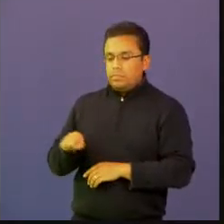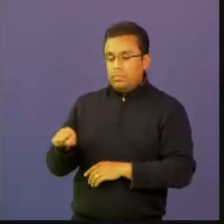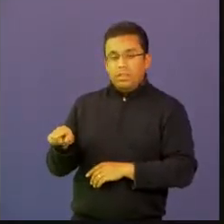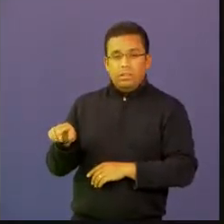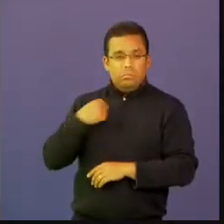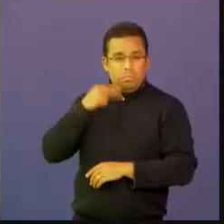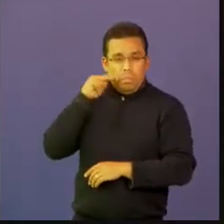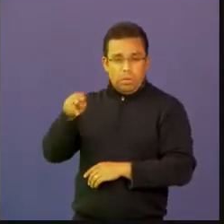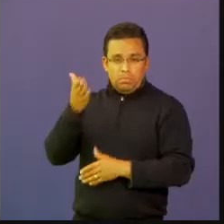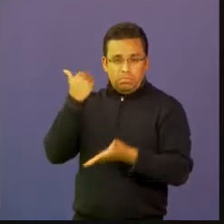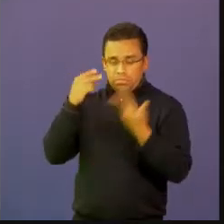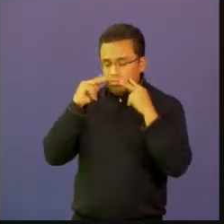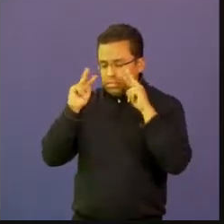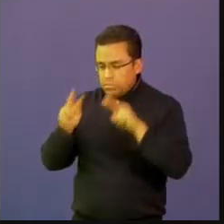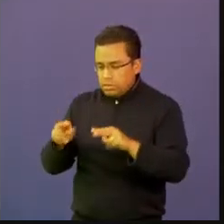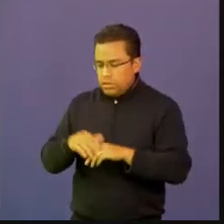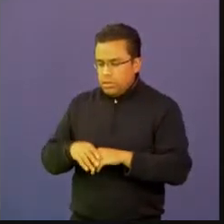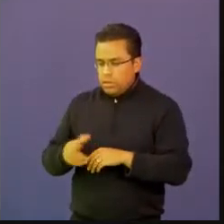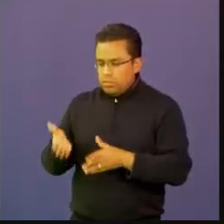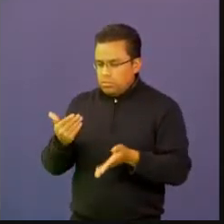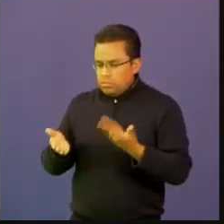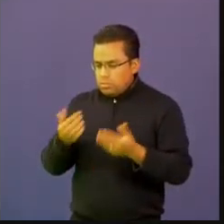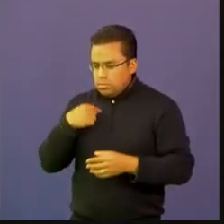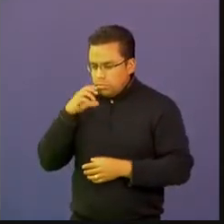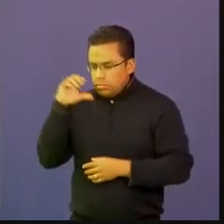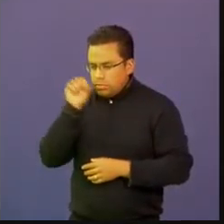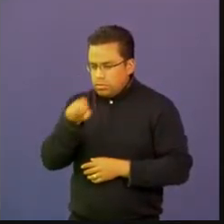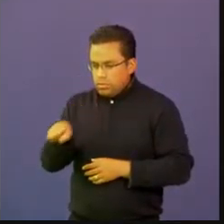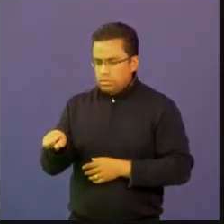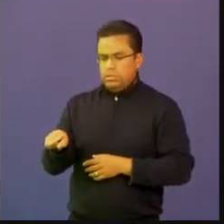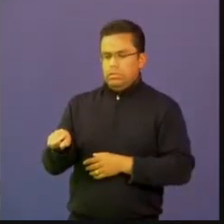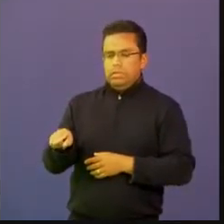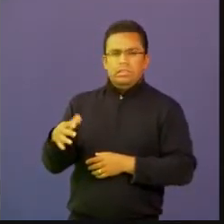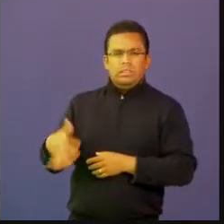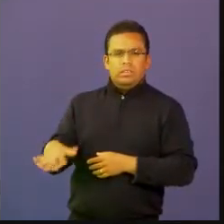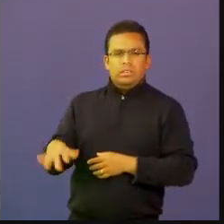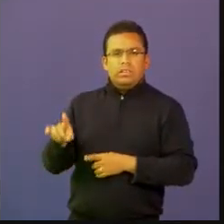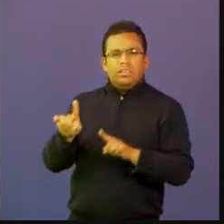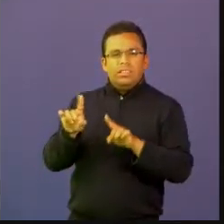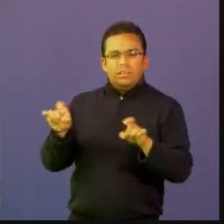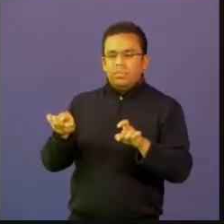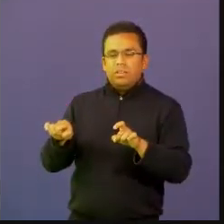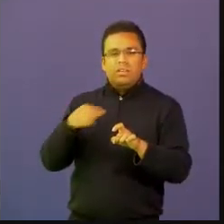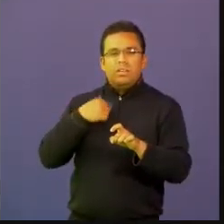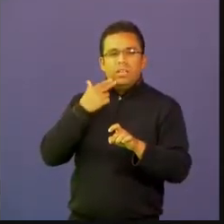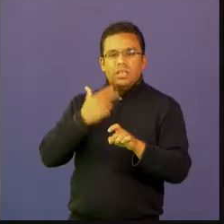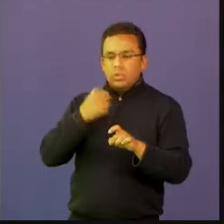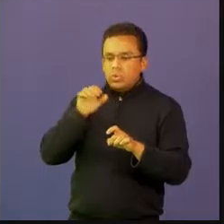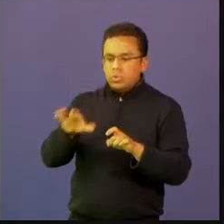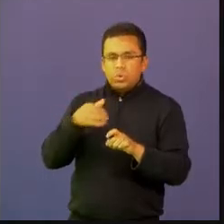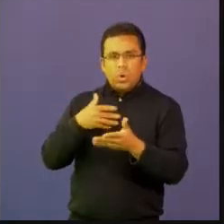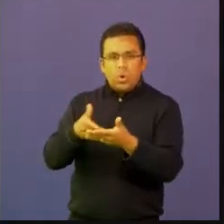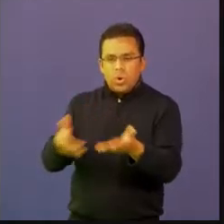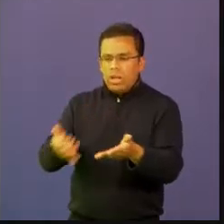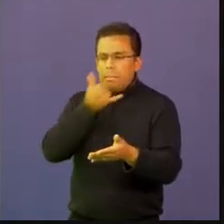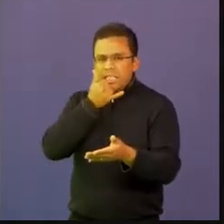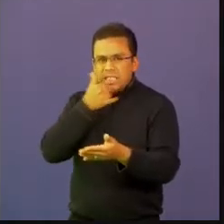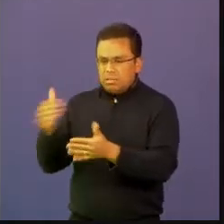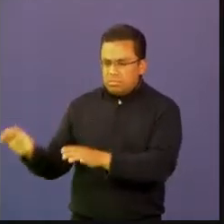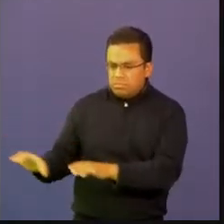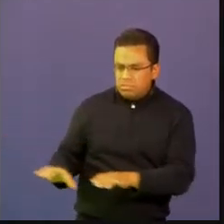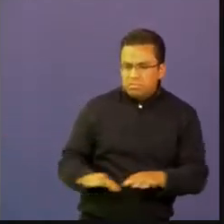dificultades o estaba encontrando muy lejano el tema de la historia en su vida. ¿Sí? Le costaba